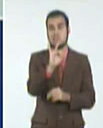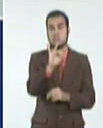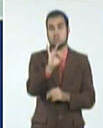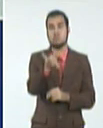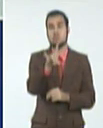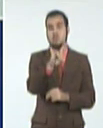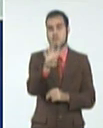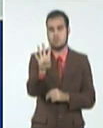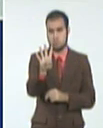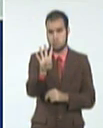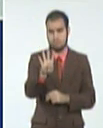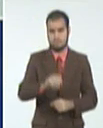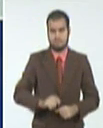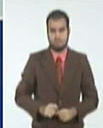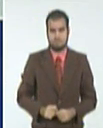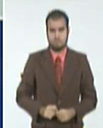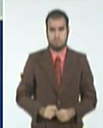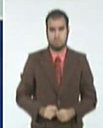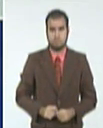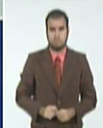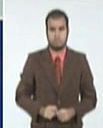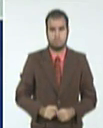794 en total.